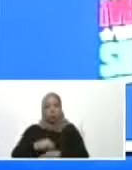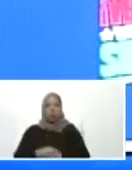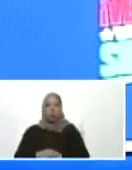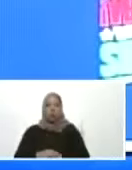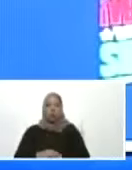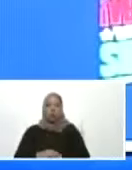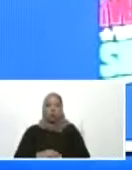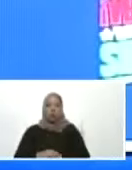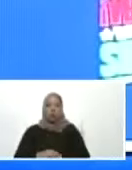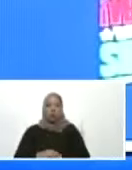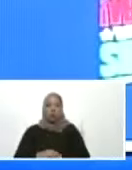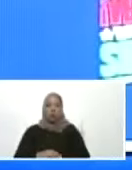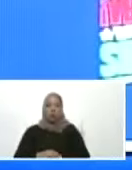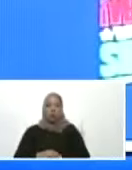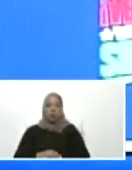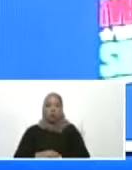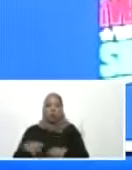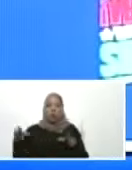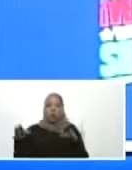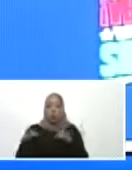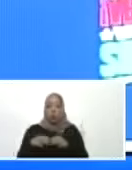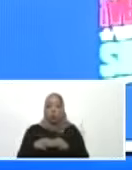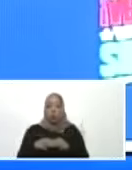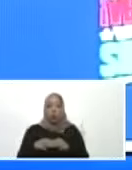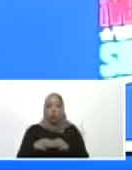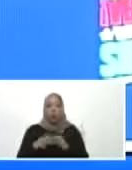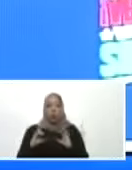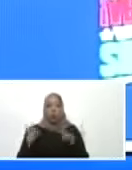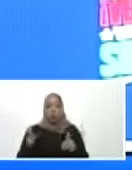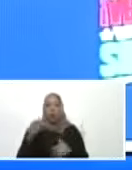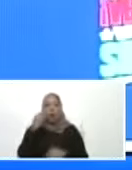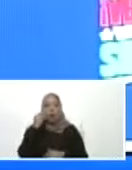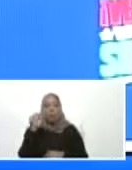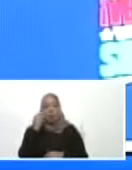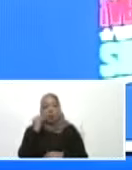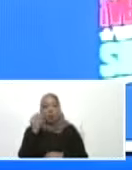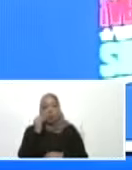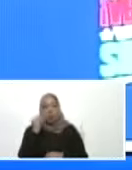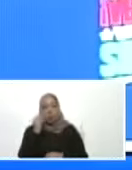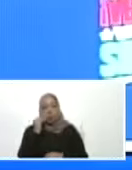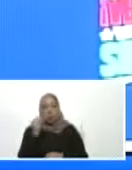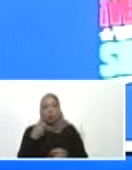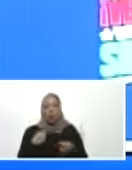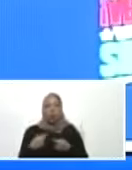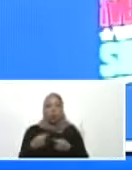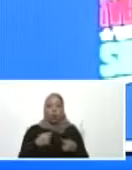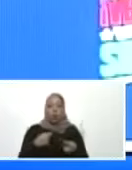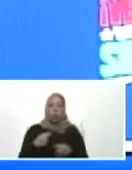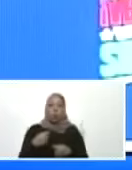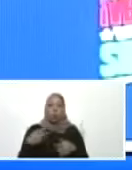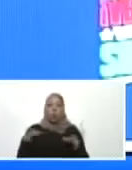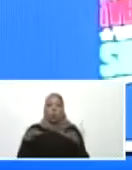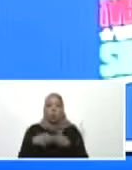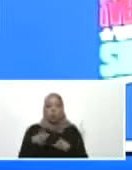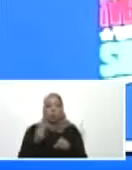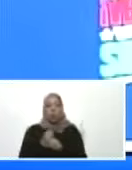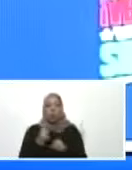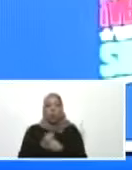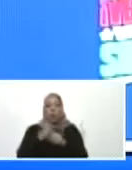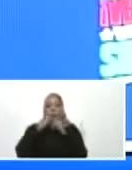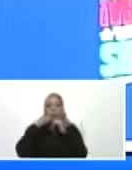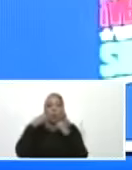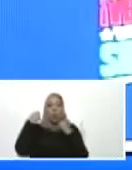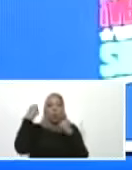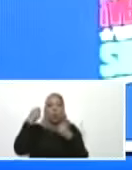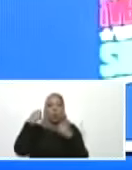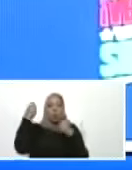Y hay un gran equipo, ya con experiencia, coordinado durante muchas campañas por